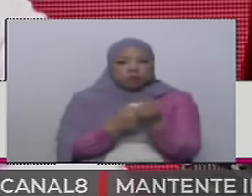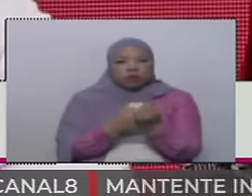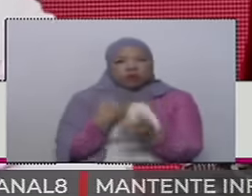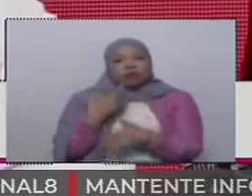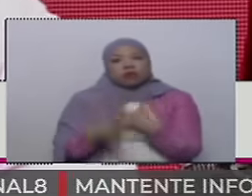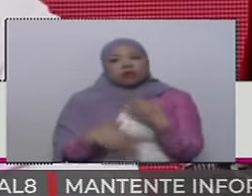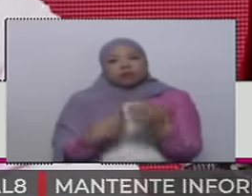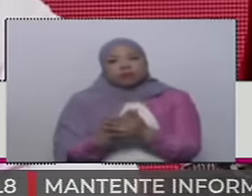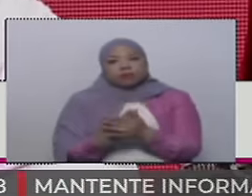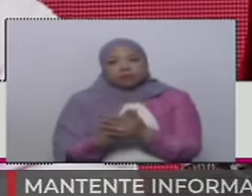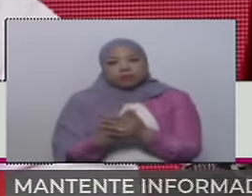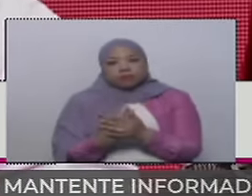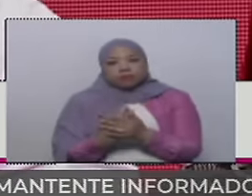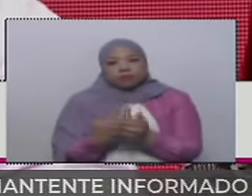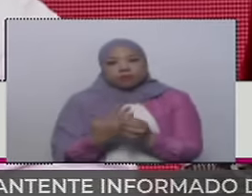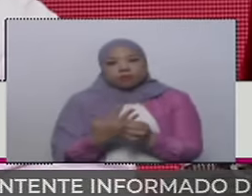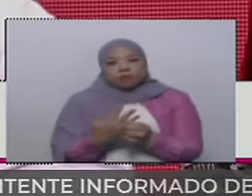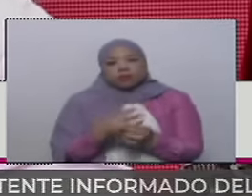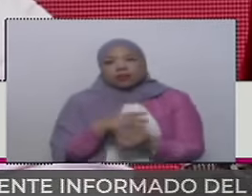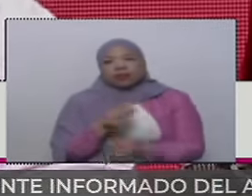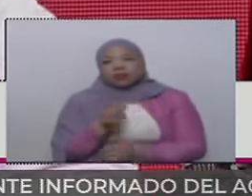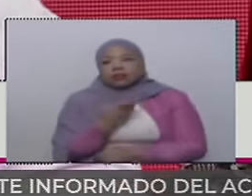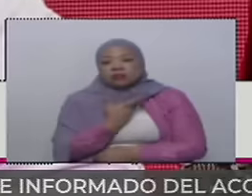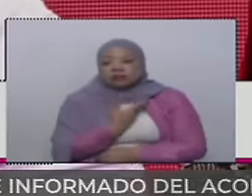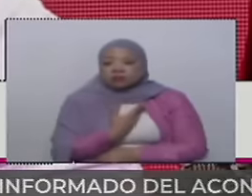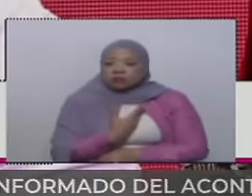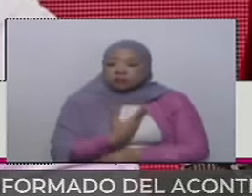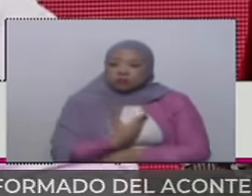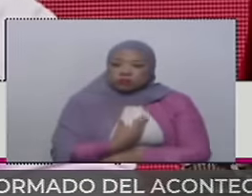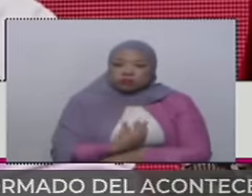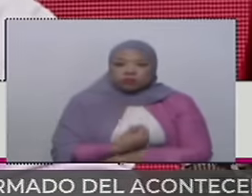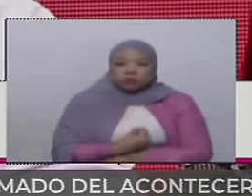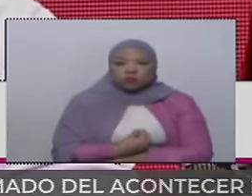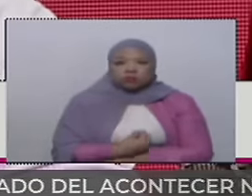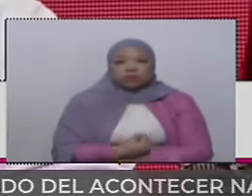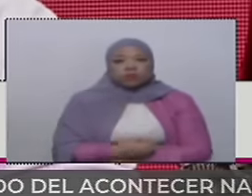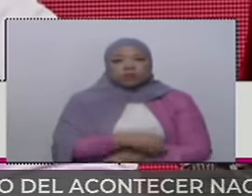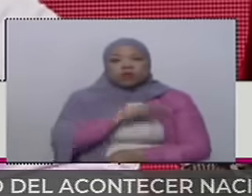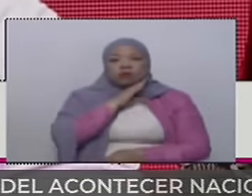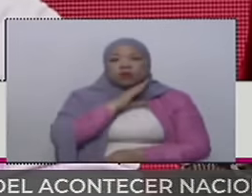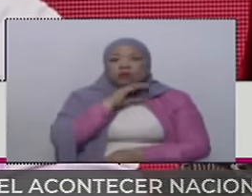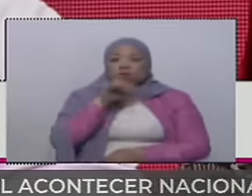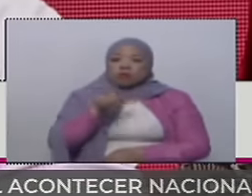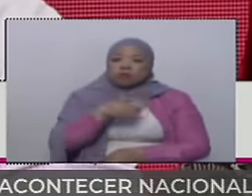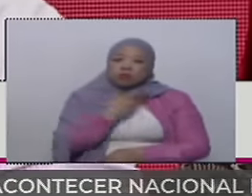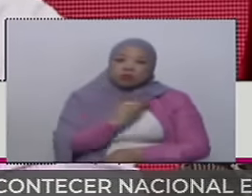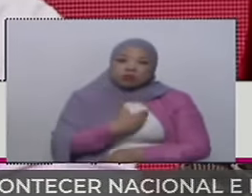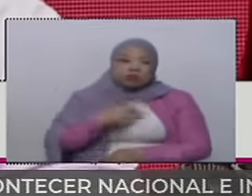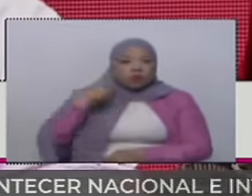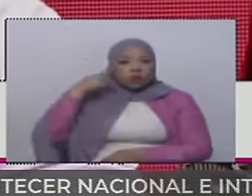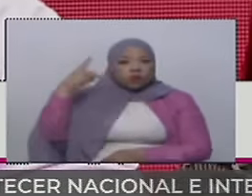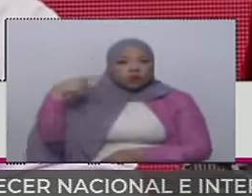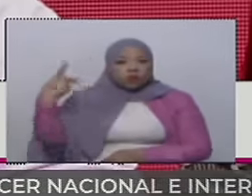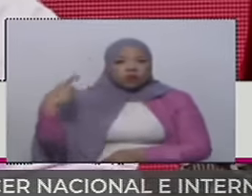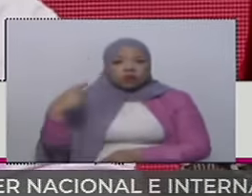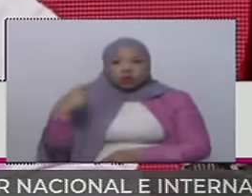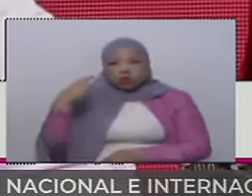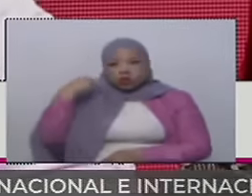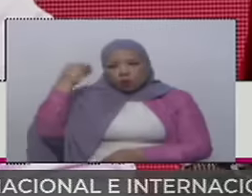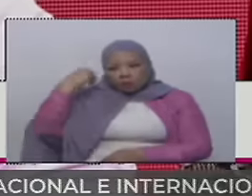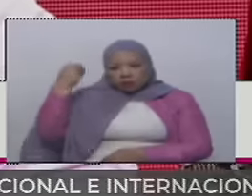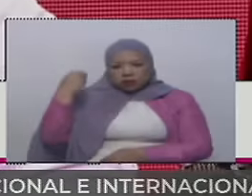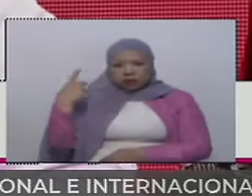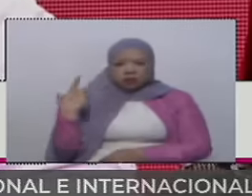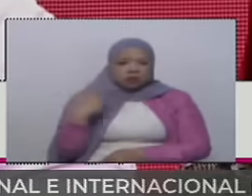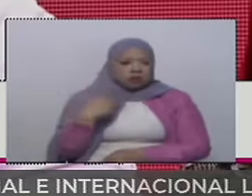no, decaes. Psicológicamente, mi actitud fue, no, esto no